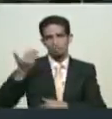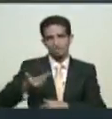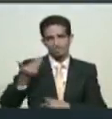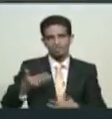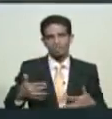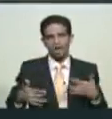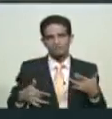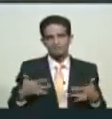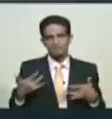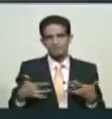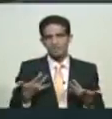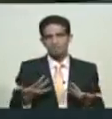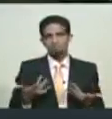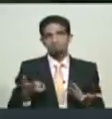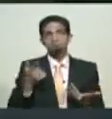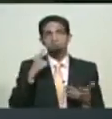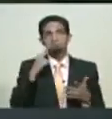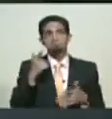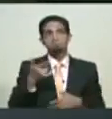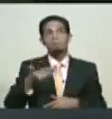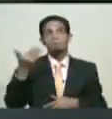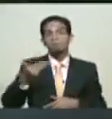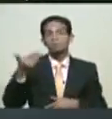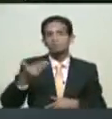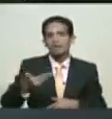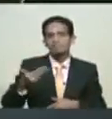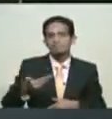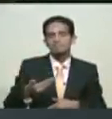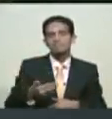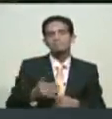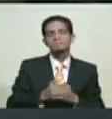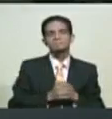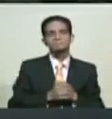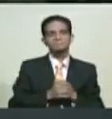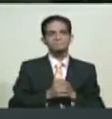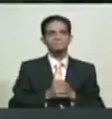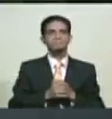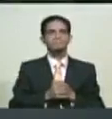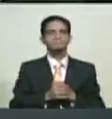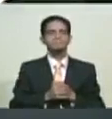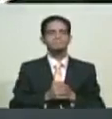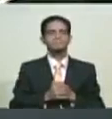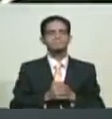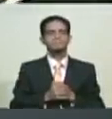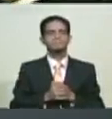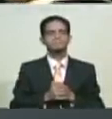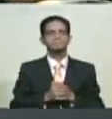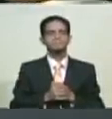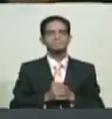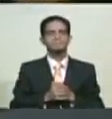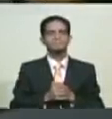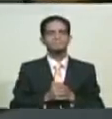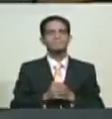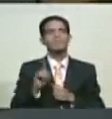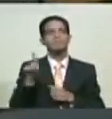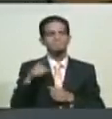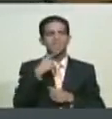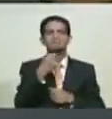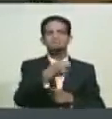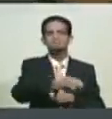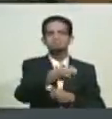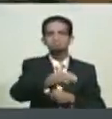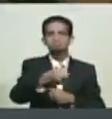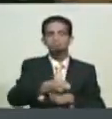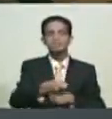calificada como exitosa y prospera por parte del jefe de estado conversó también con esteban trapiello presidente de la